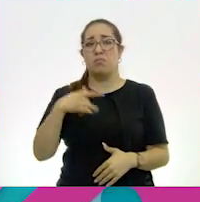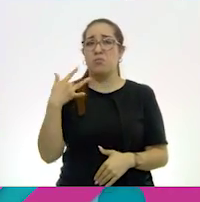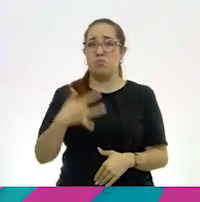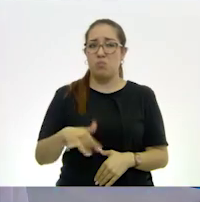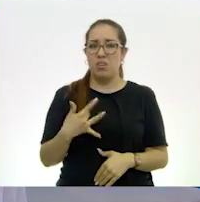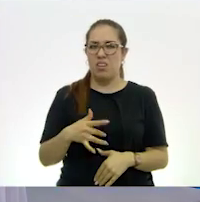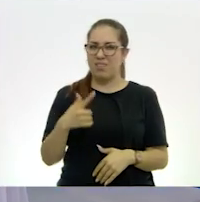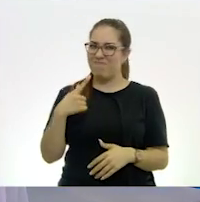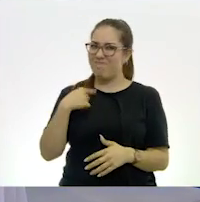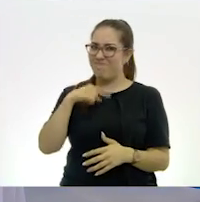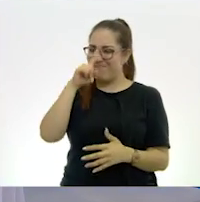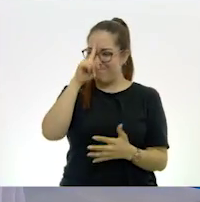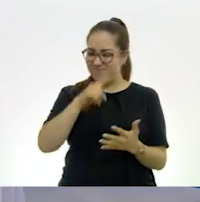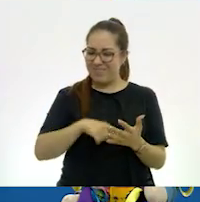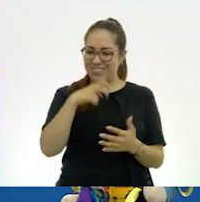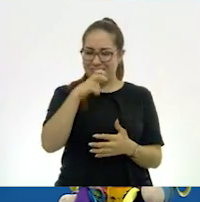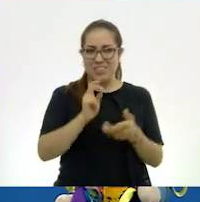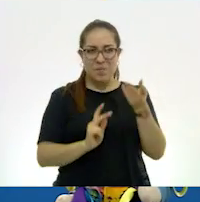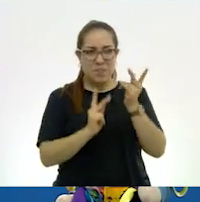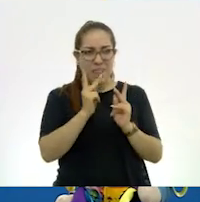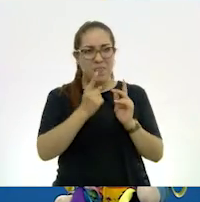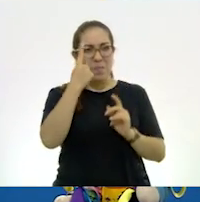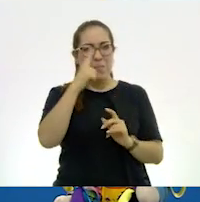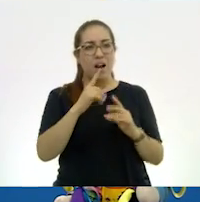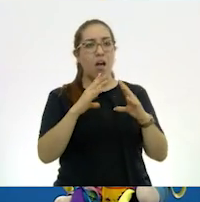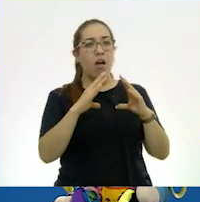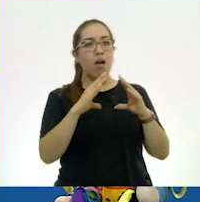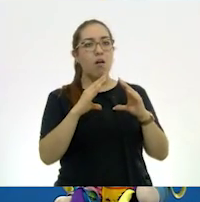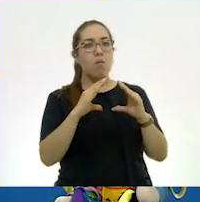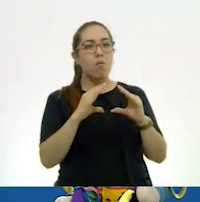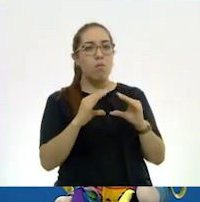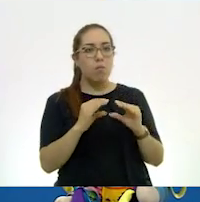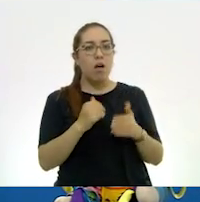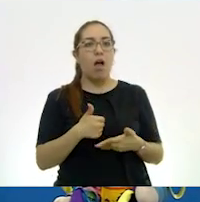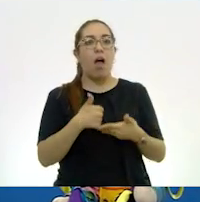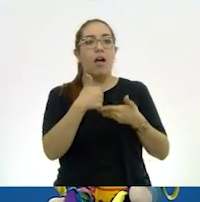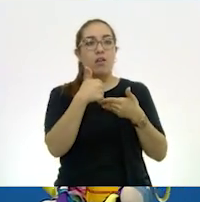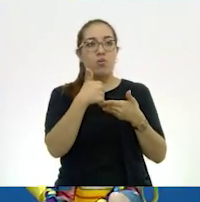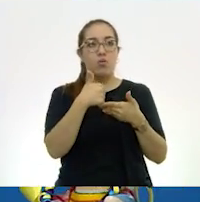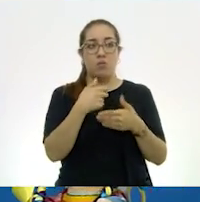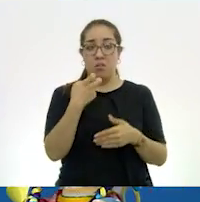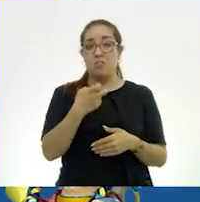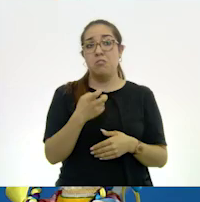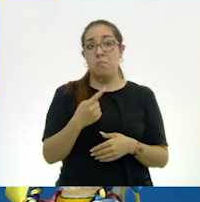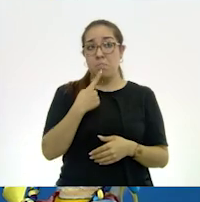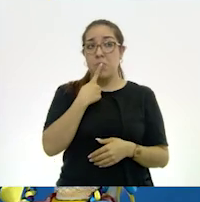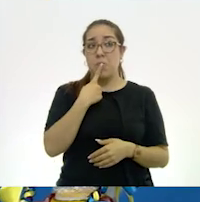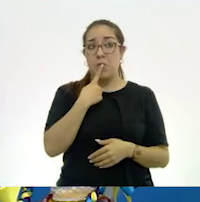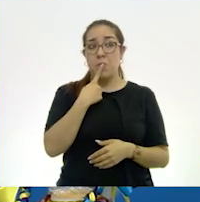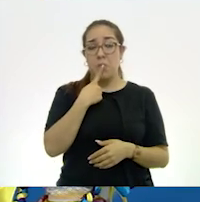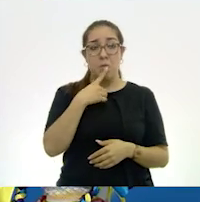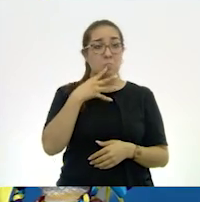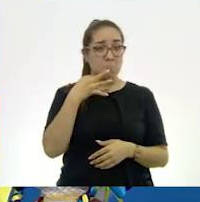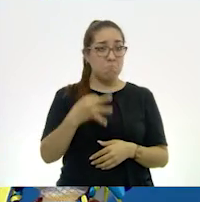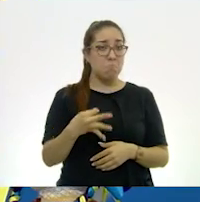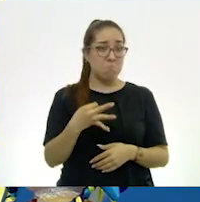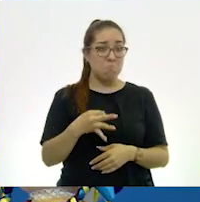esta planta sirve mucho para desinflamar, ¿cierto? Cierto. Es muy buena. Además, la he probado y sabe muy rica. Pruébenla,